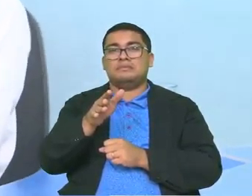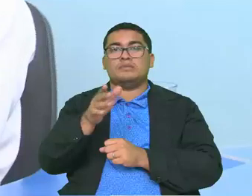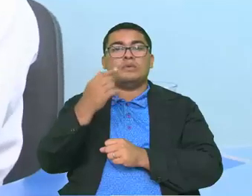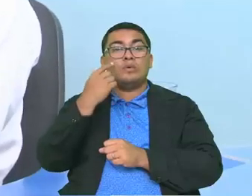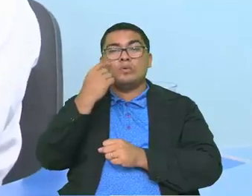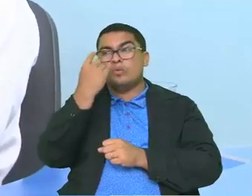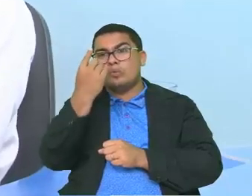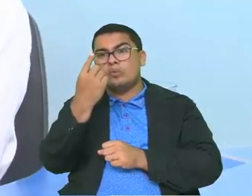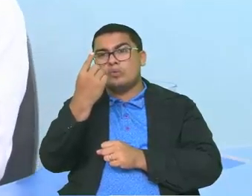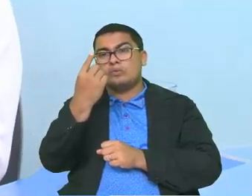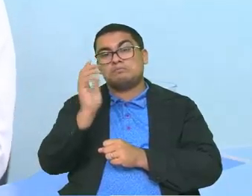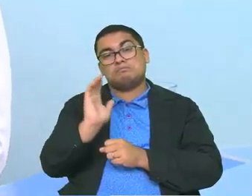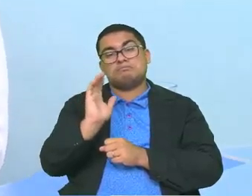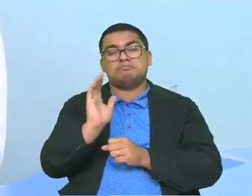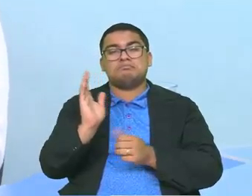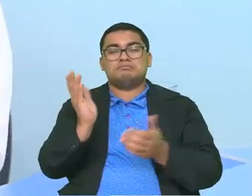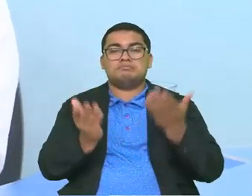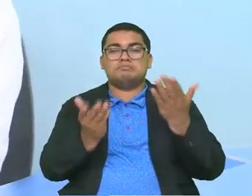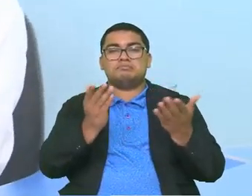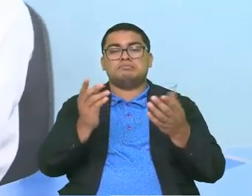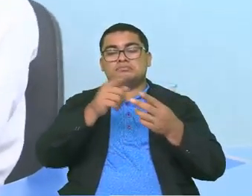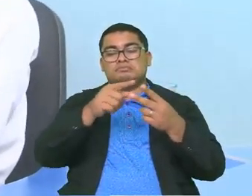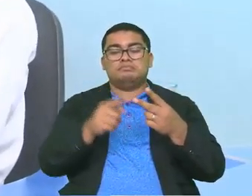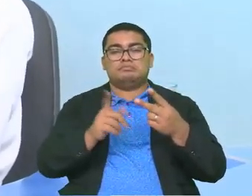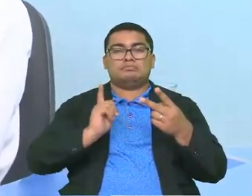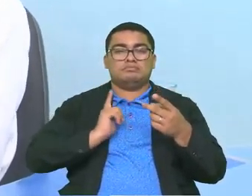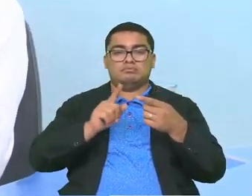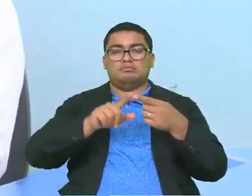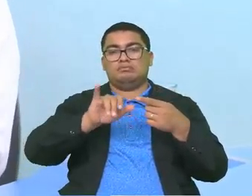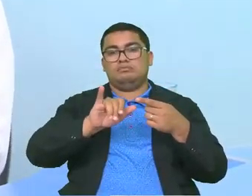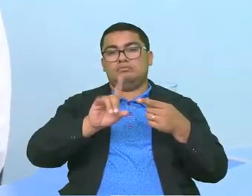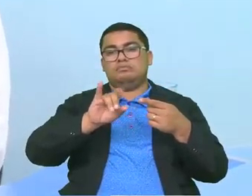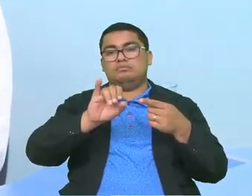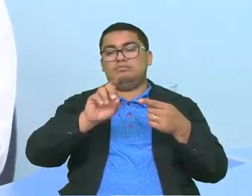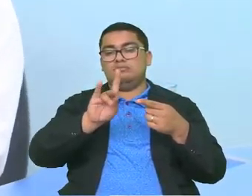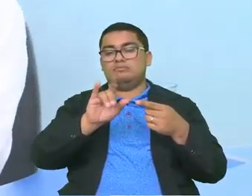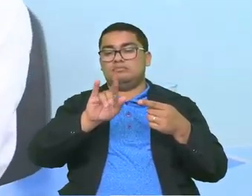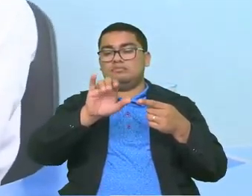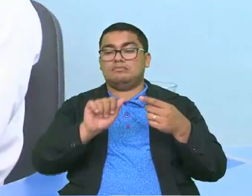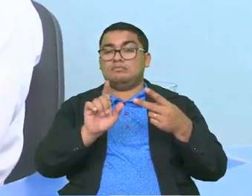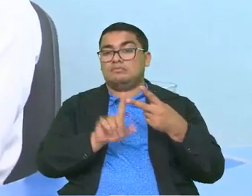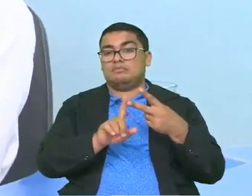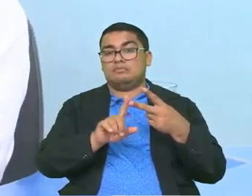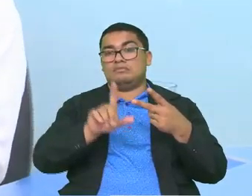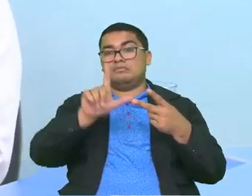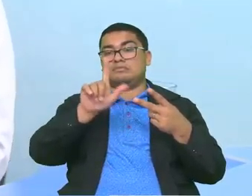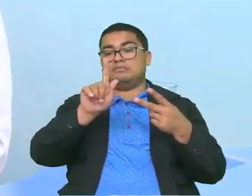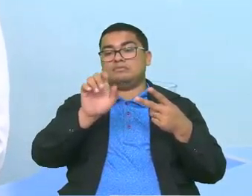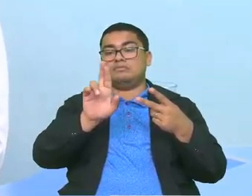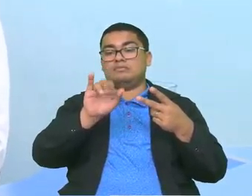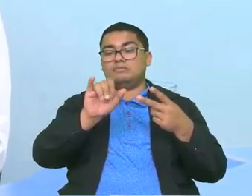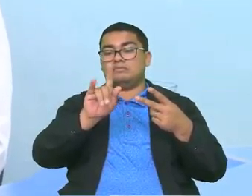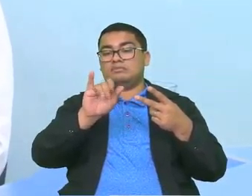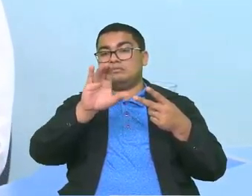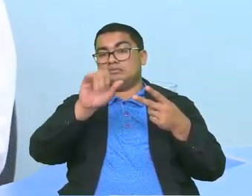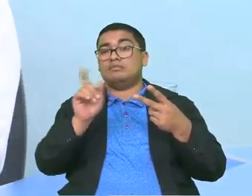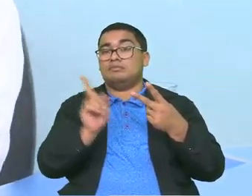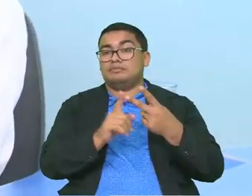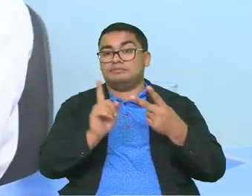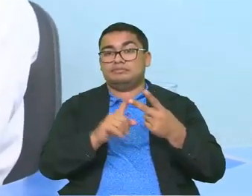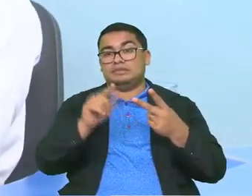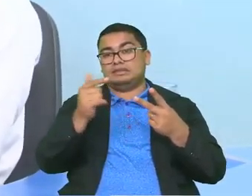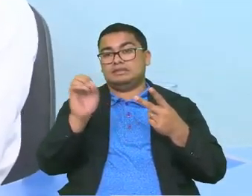en ambos ojos en los adultos jóvenes. Y en los mayores, en las personas de 60, 70 años, generalmente esto se relaciona, yo le decía, a las neuropatías